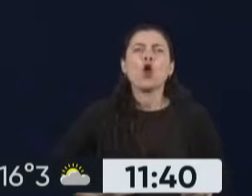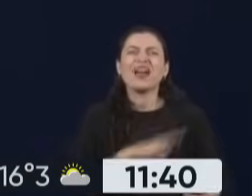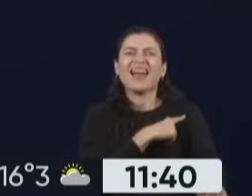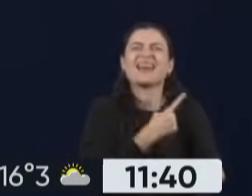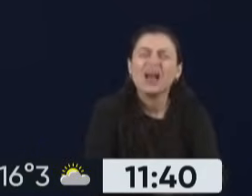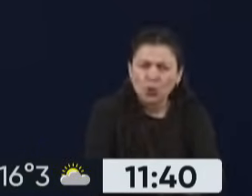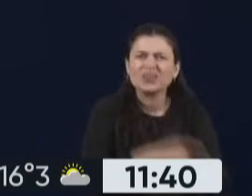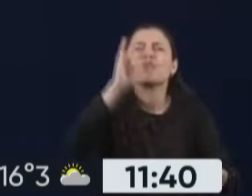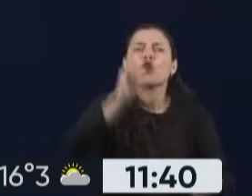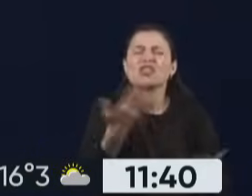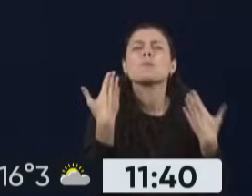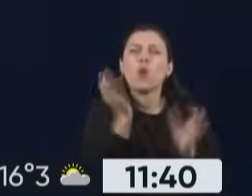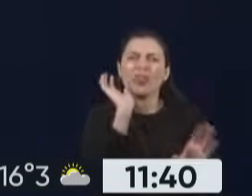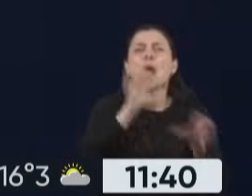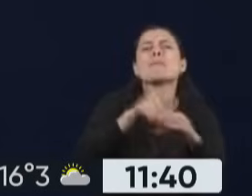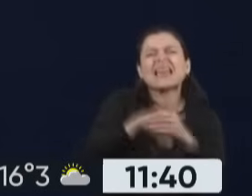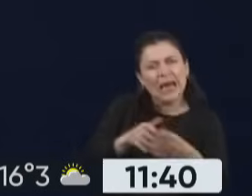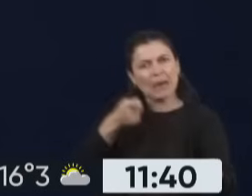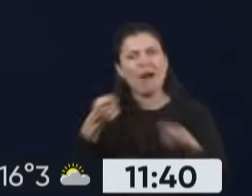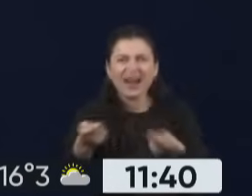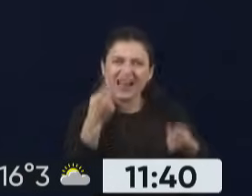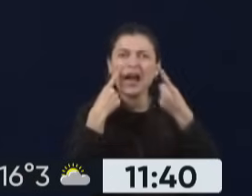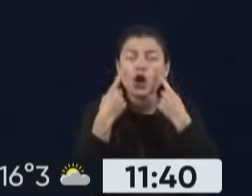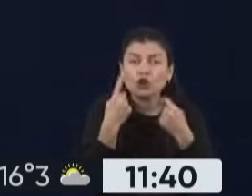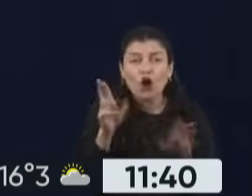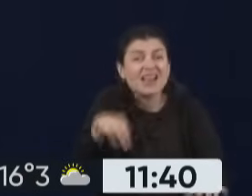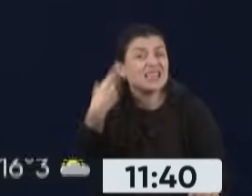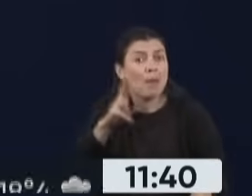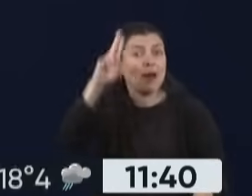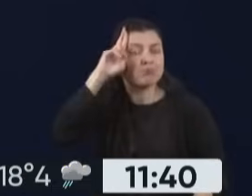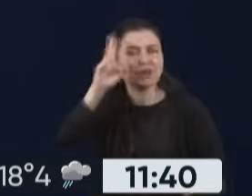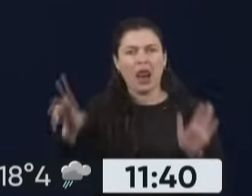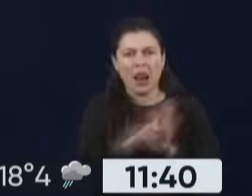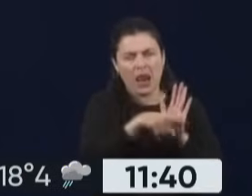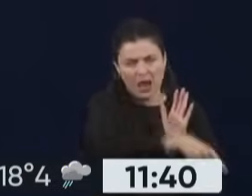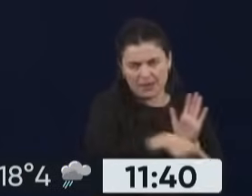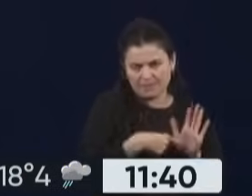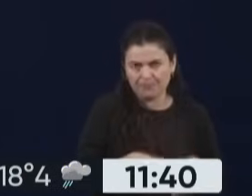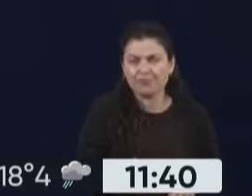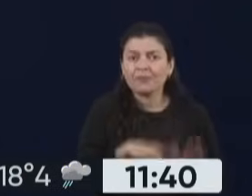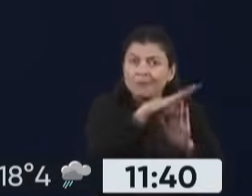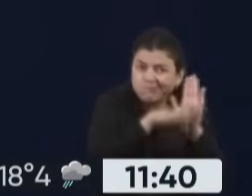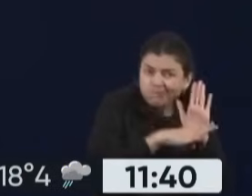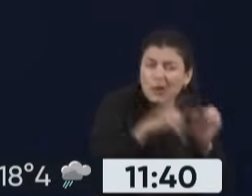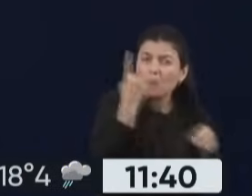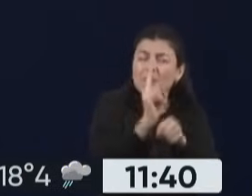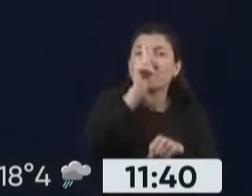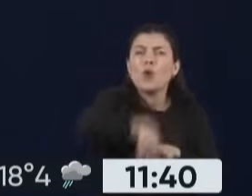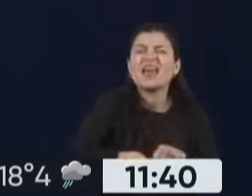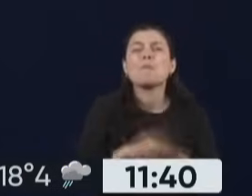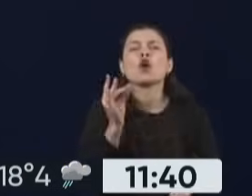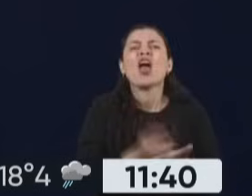puede hacer y está a su alcance, en el marco de la ley vigente. Estas medidas se aplicarán a través de un decreto que el